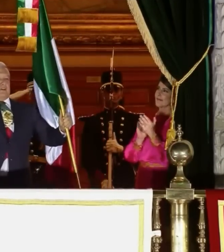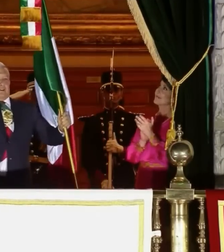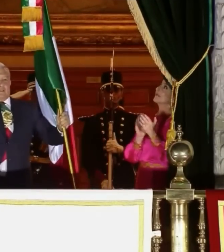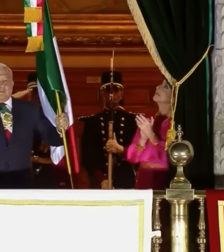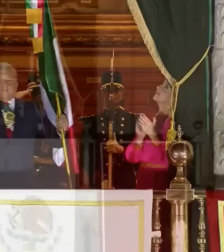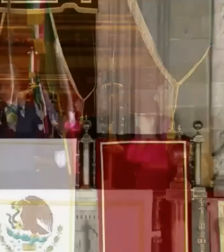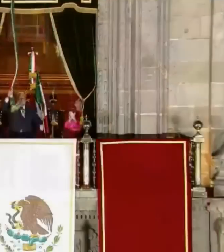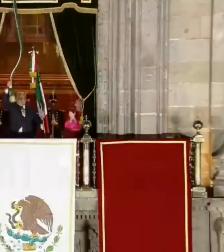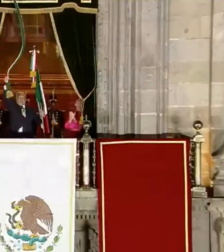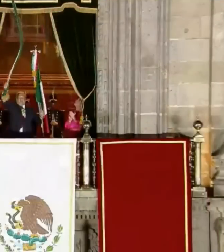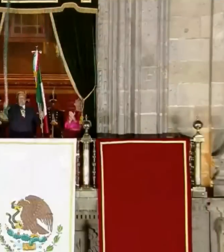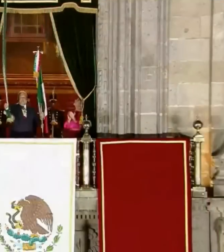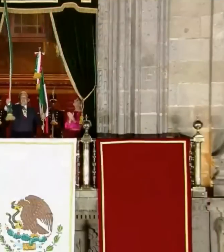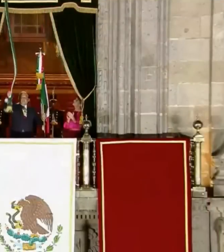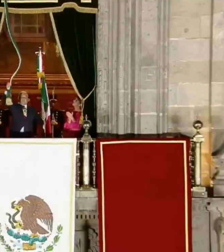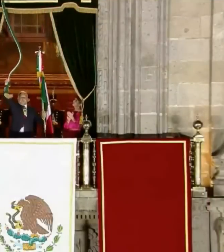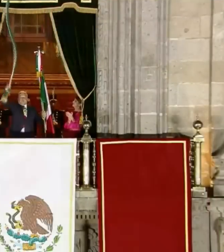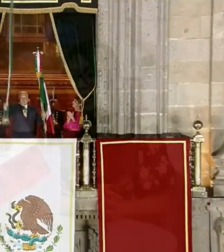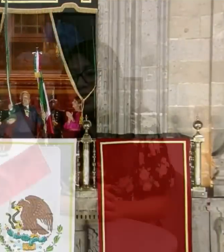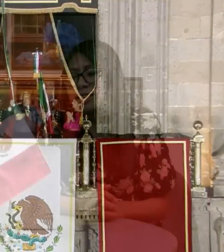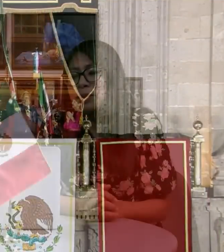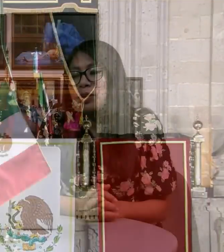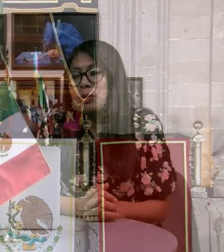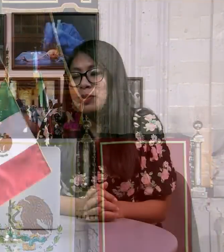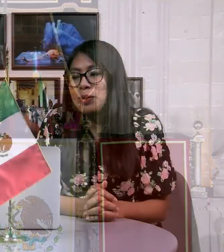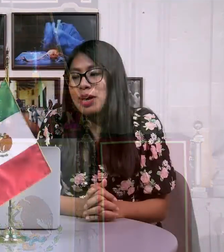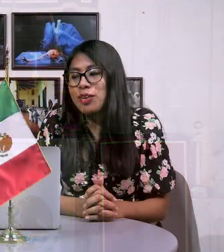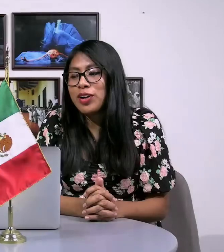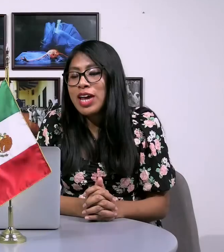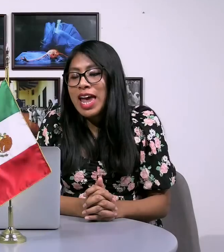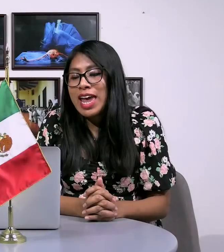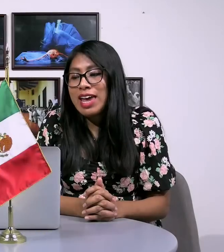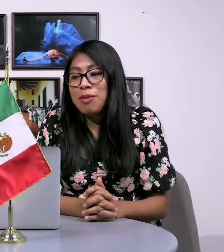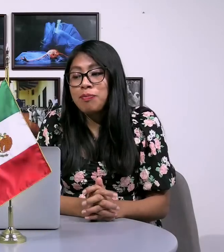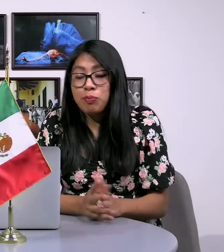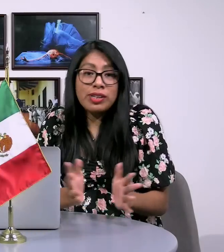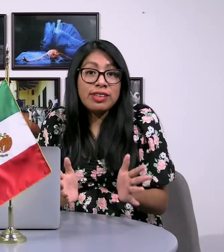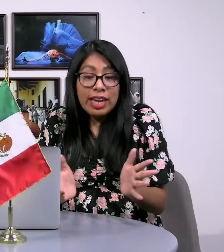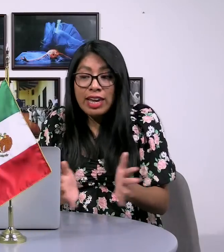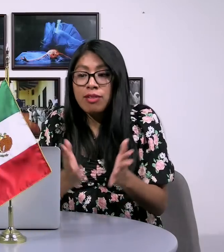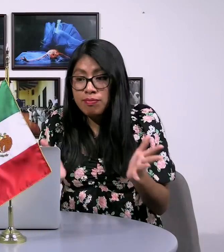de las televisoras públicas. Pero esta mañana también el presidente Andrés Manuel López Obrador